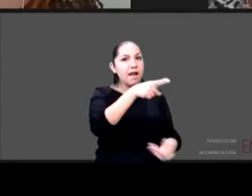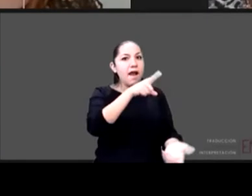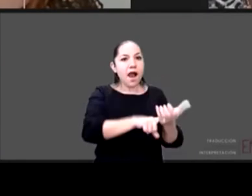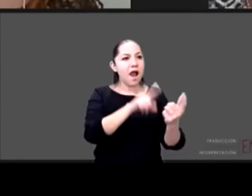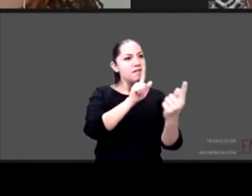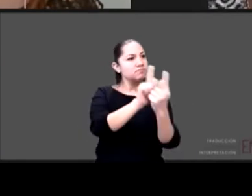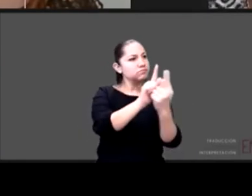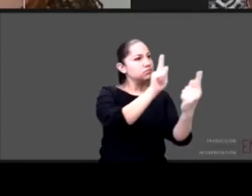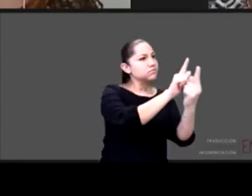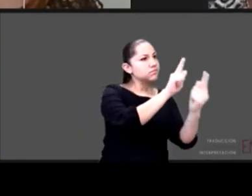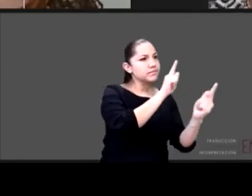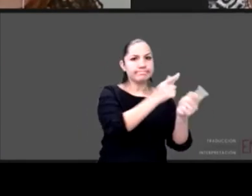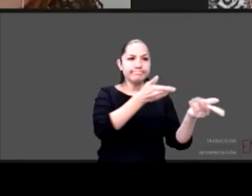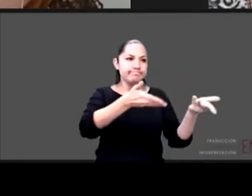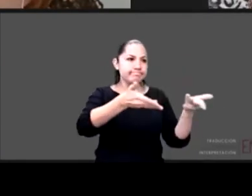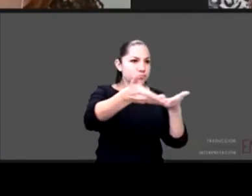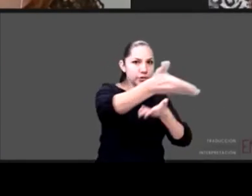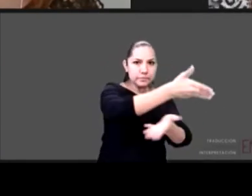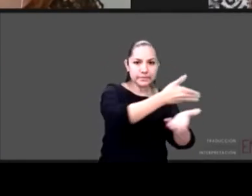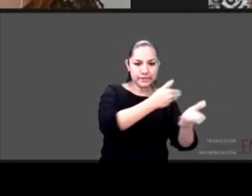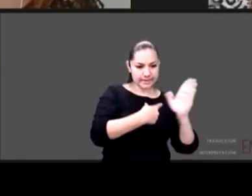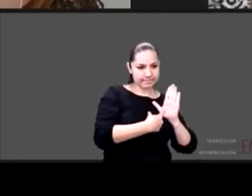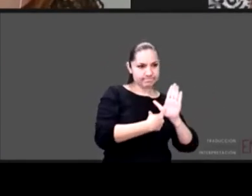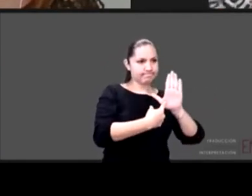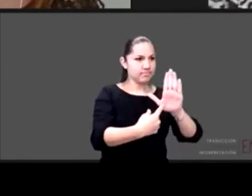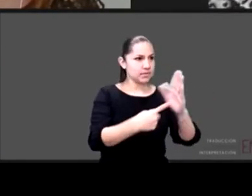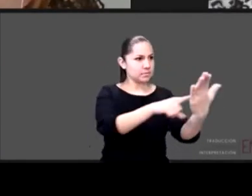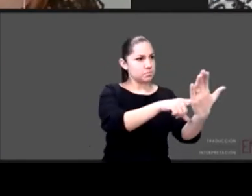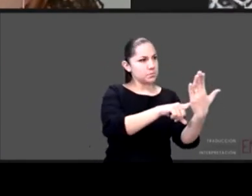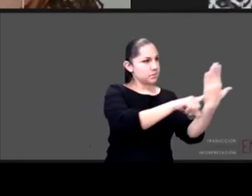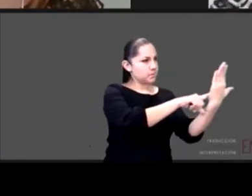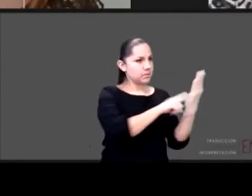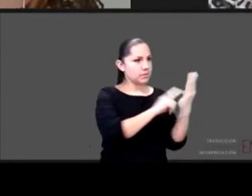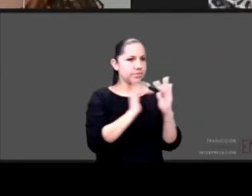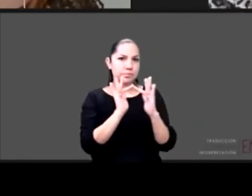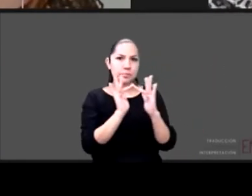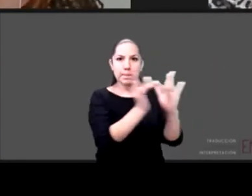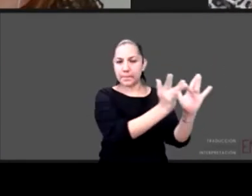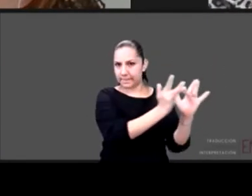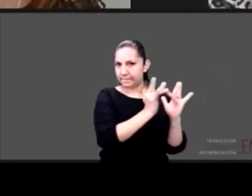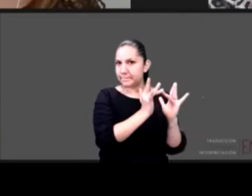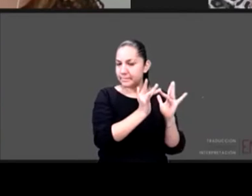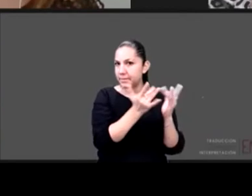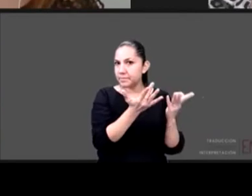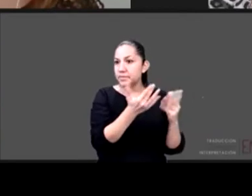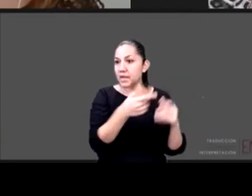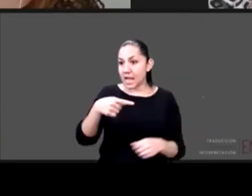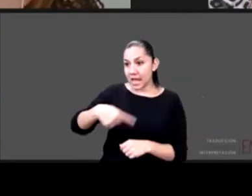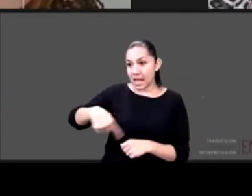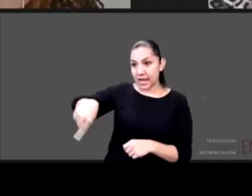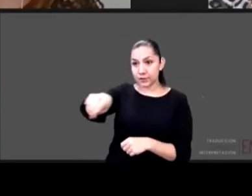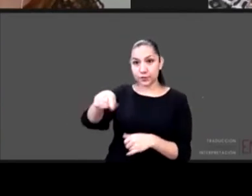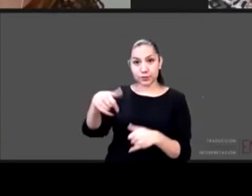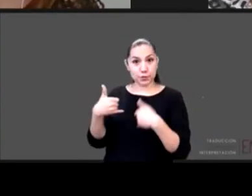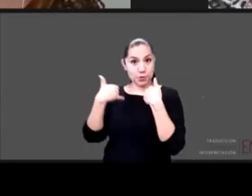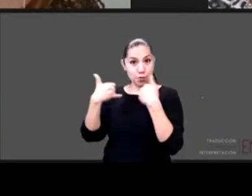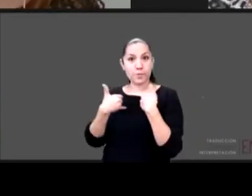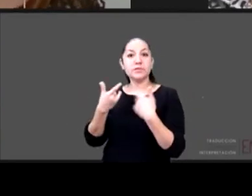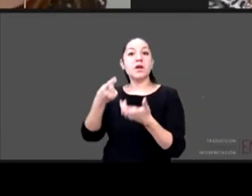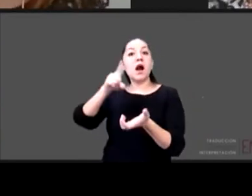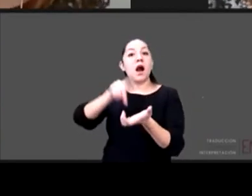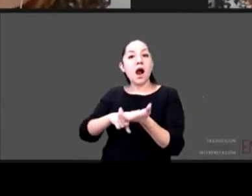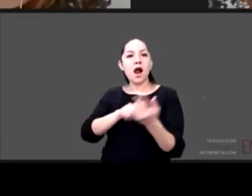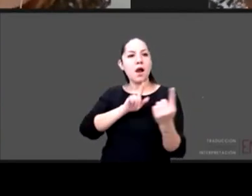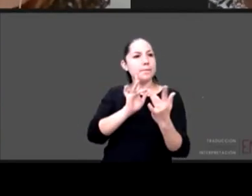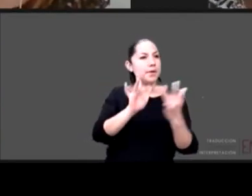te intercambias con los otros y te relacionas. Pero en la adolescencia son donde también vas formando tus primeros